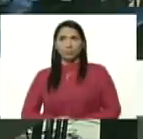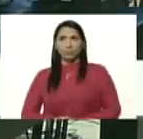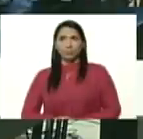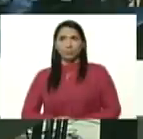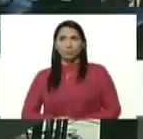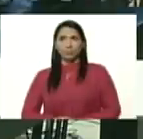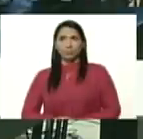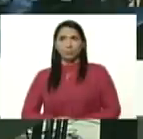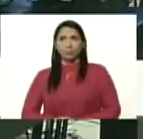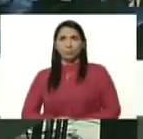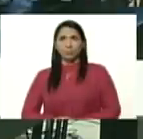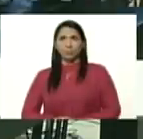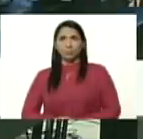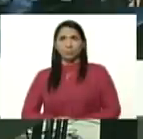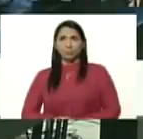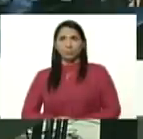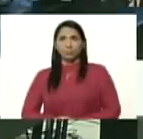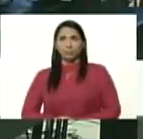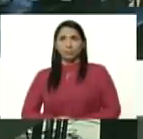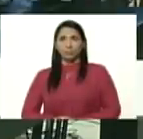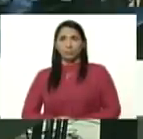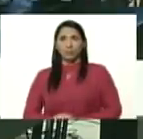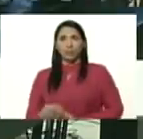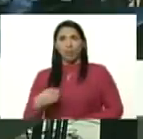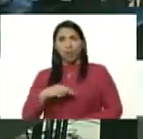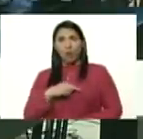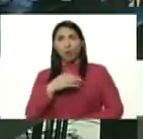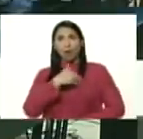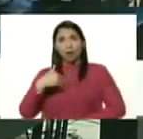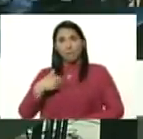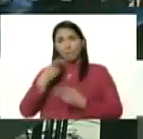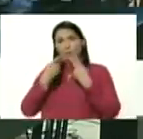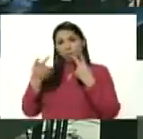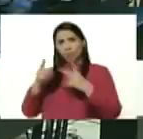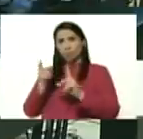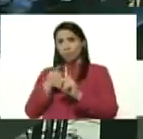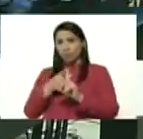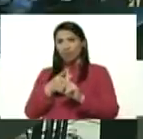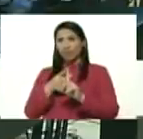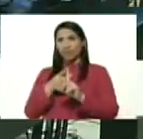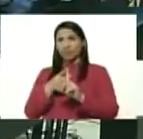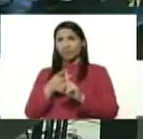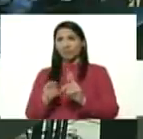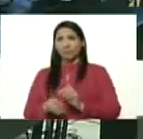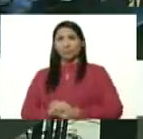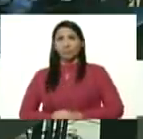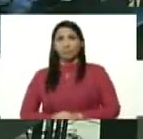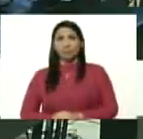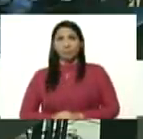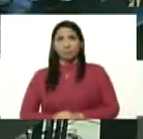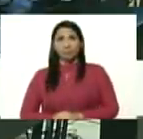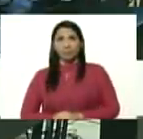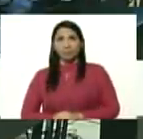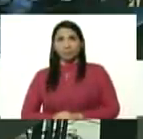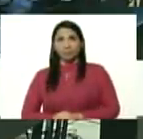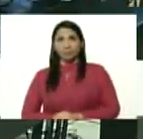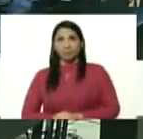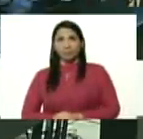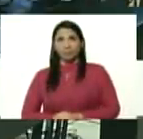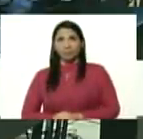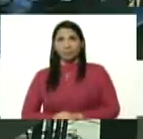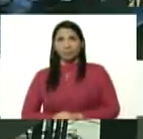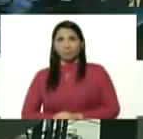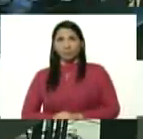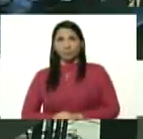primeiro lugar, nós queremos denunciar a expulsão dos companheiros venezuelanos